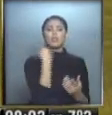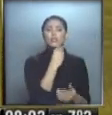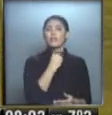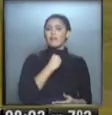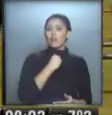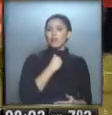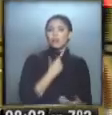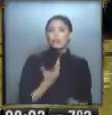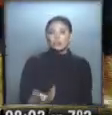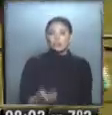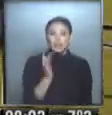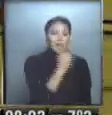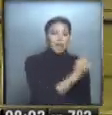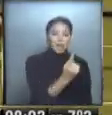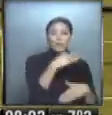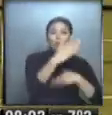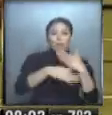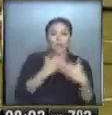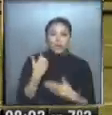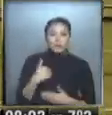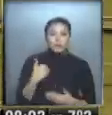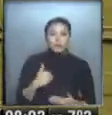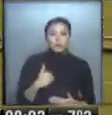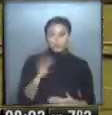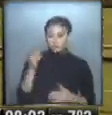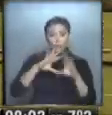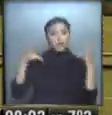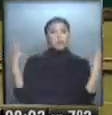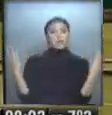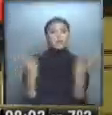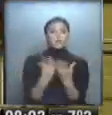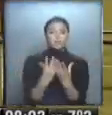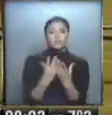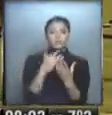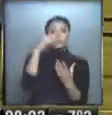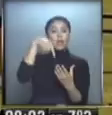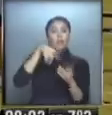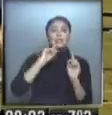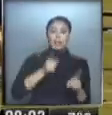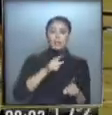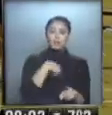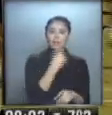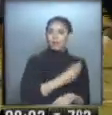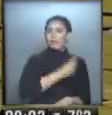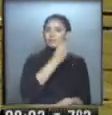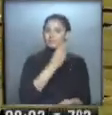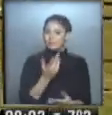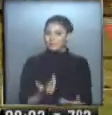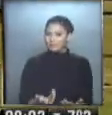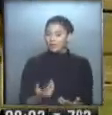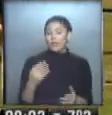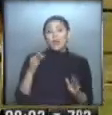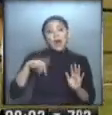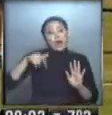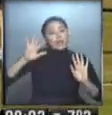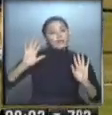y los rendimientos de los jugadores argentinos en el mundo en este momento nos pone como máximos protagonistas. Claro, habrá